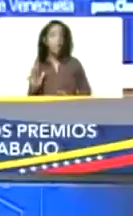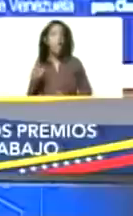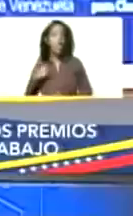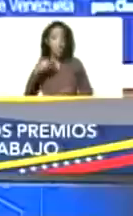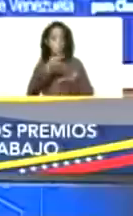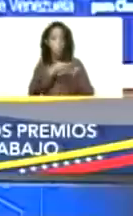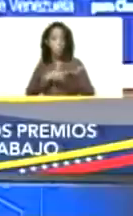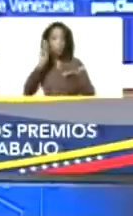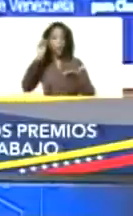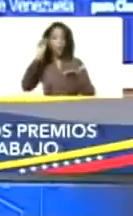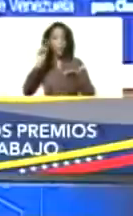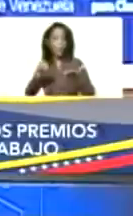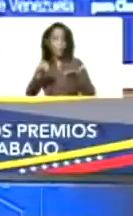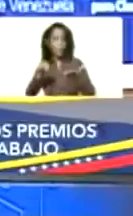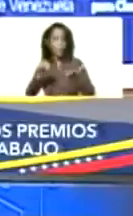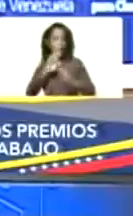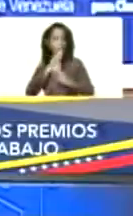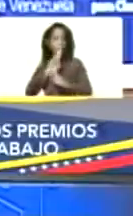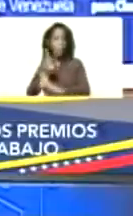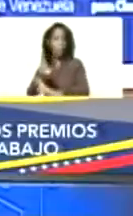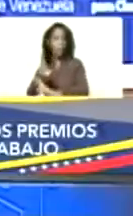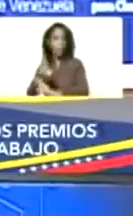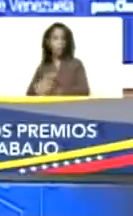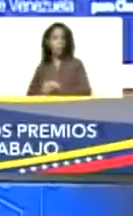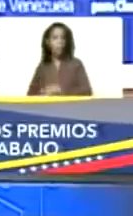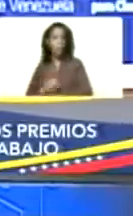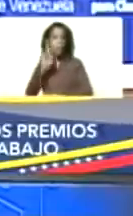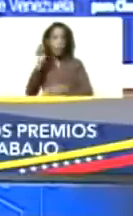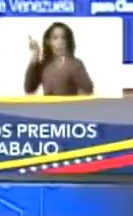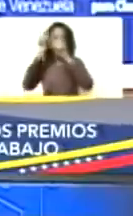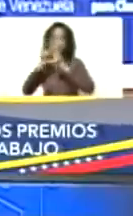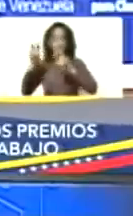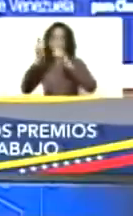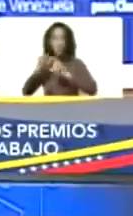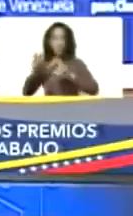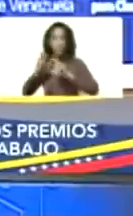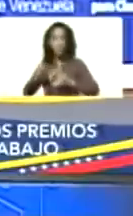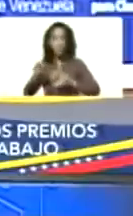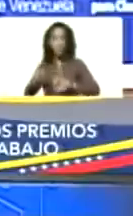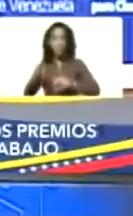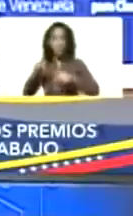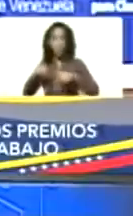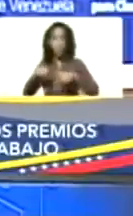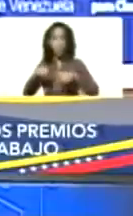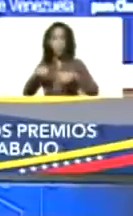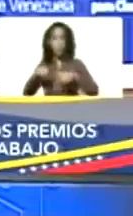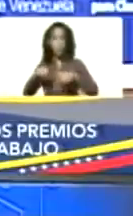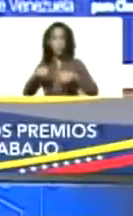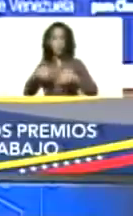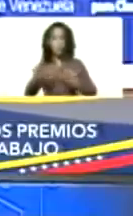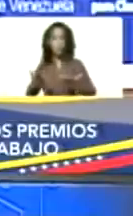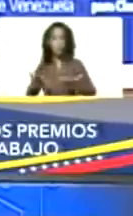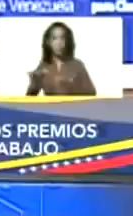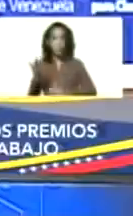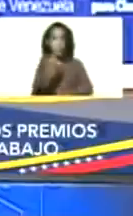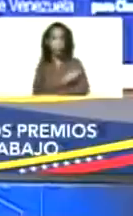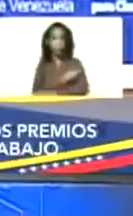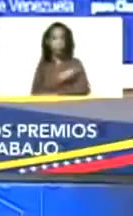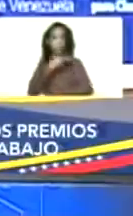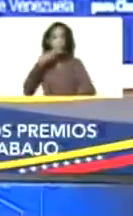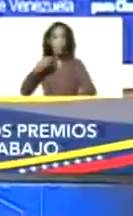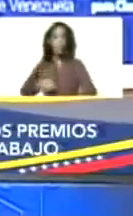también el resultado de una investigación hoy que la vacuna